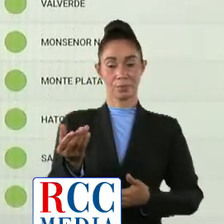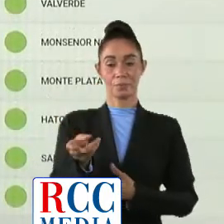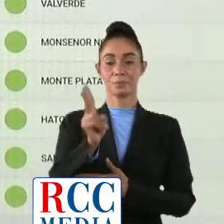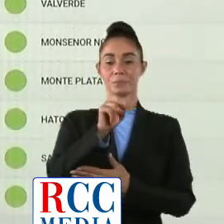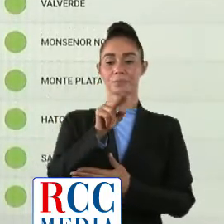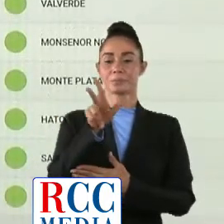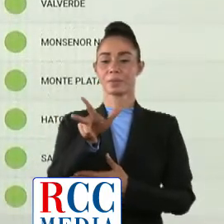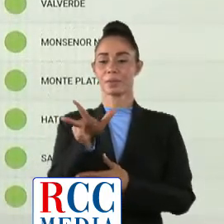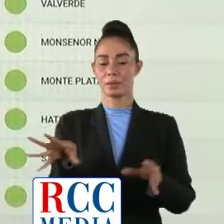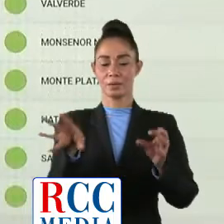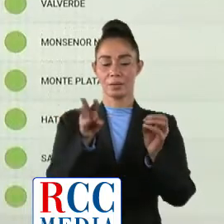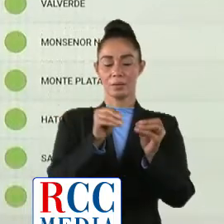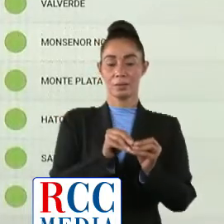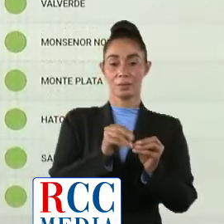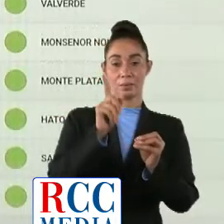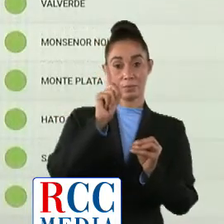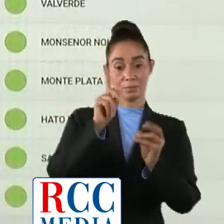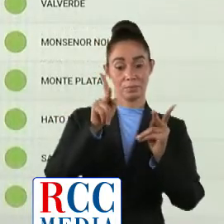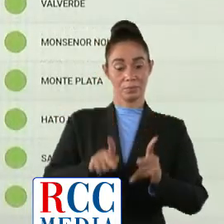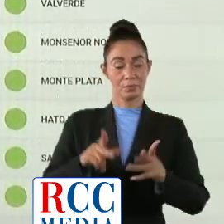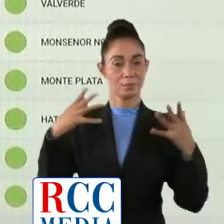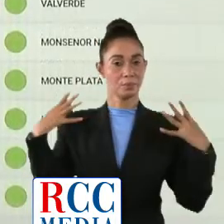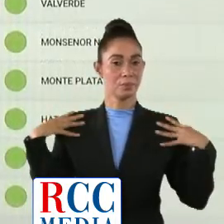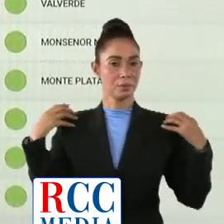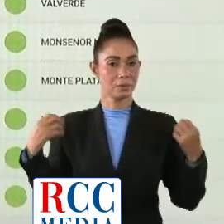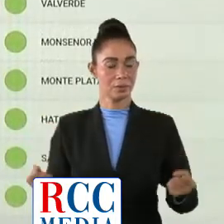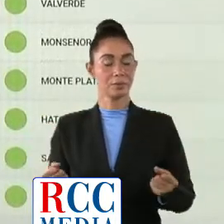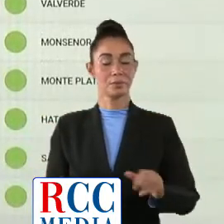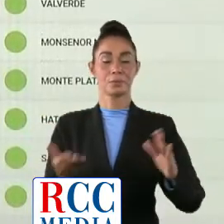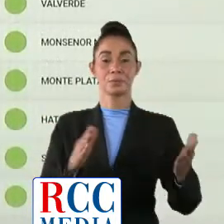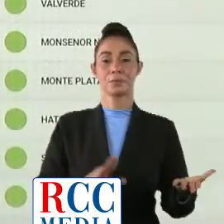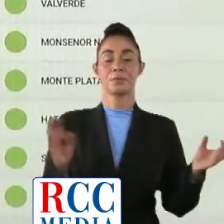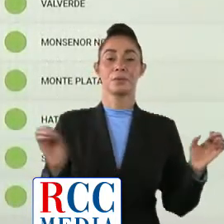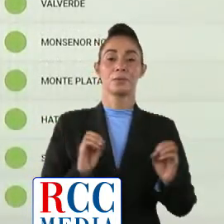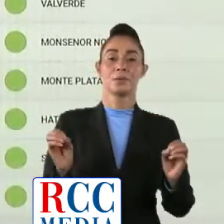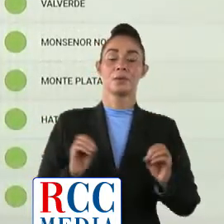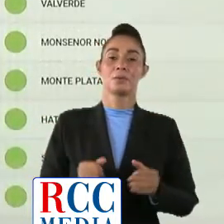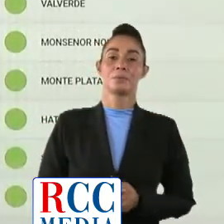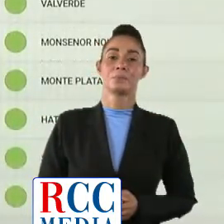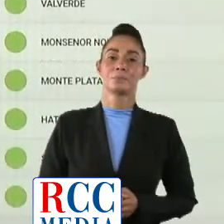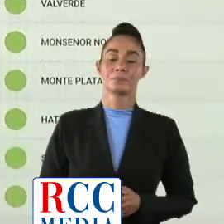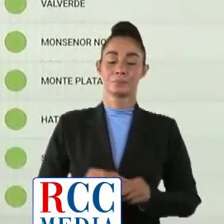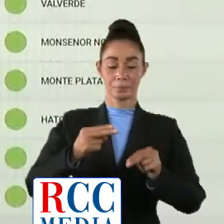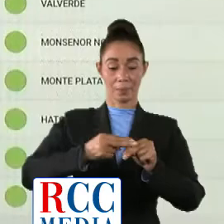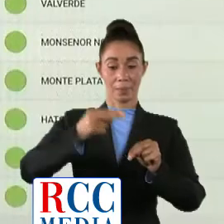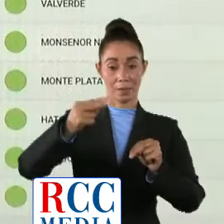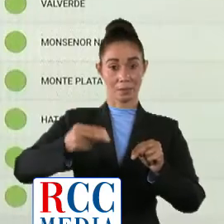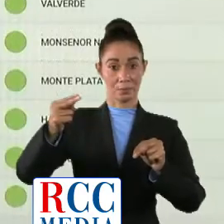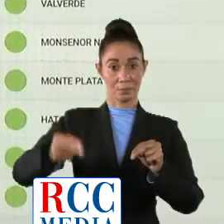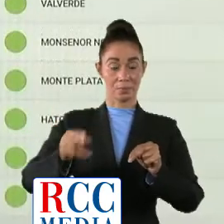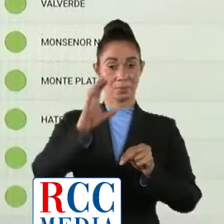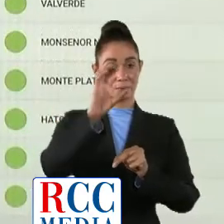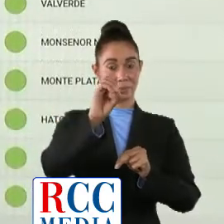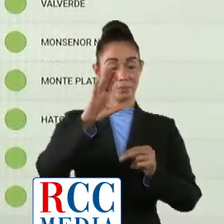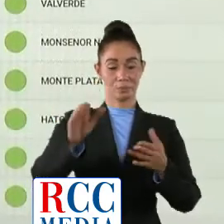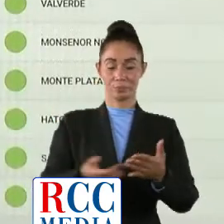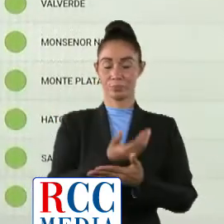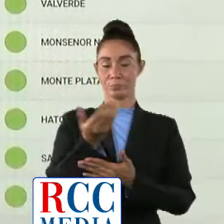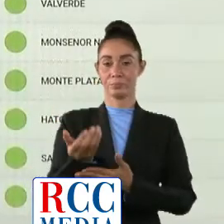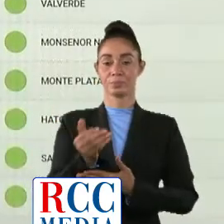23 acumulados, 1 recuperado, 0 fallecimiento. Atomayor, 0 casos